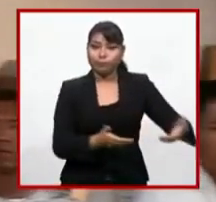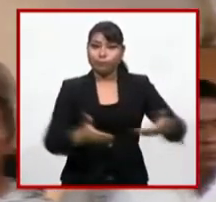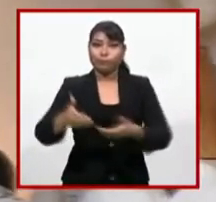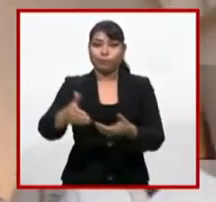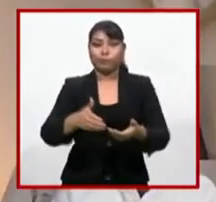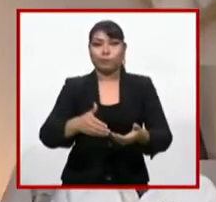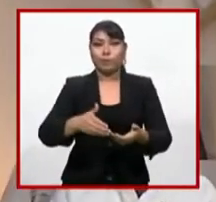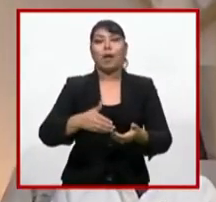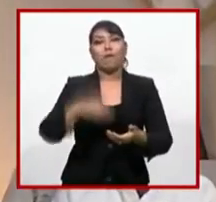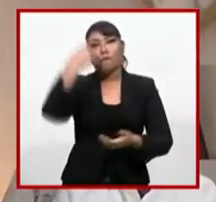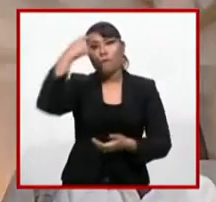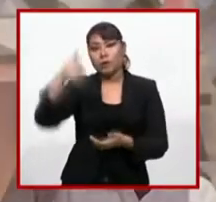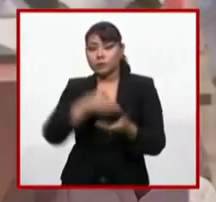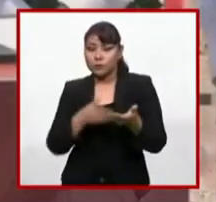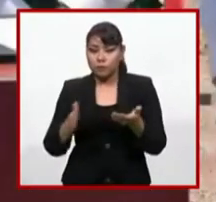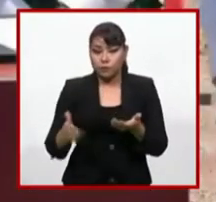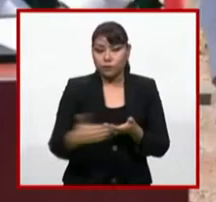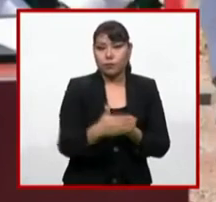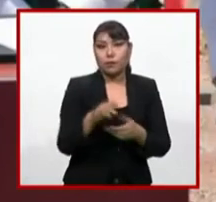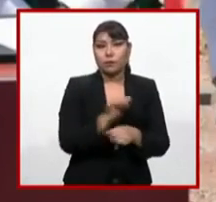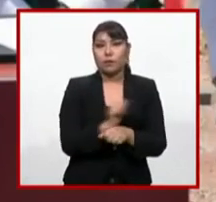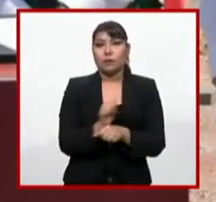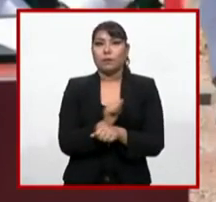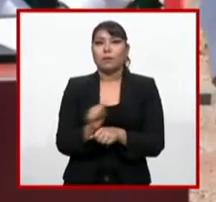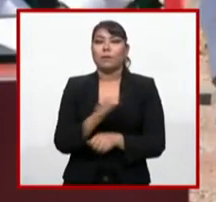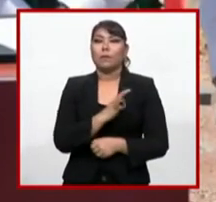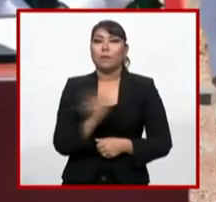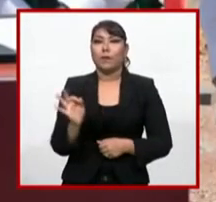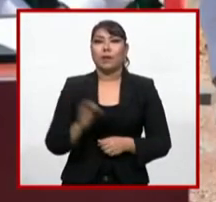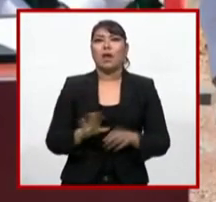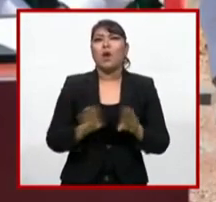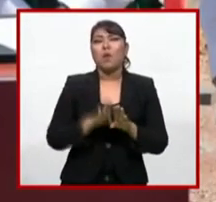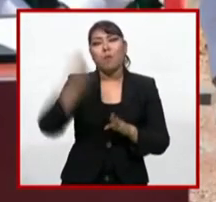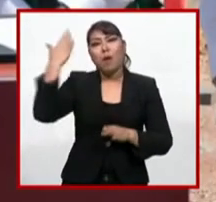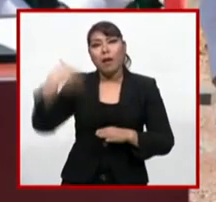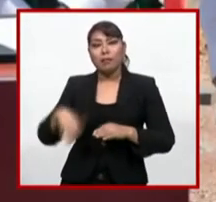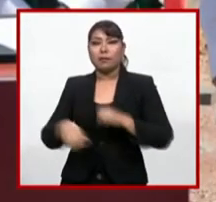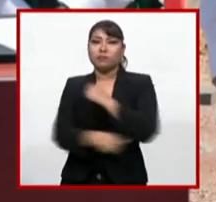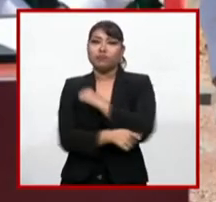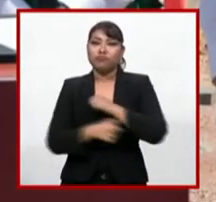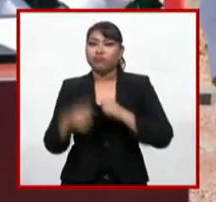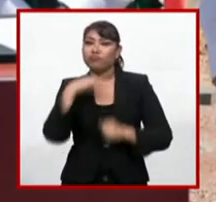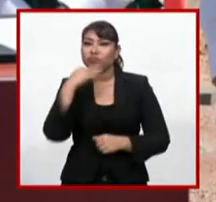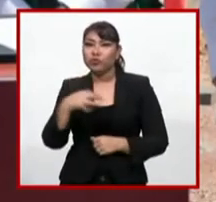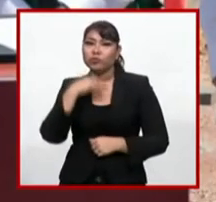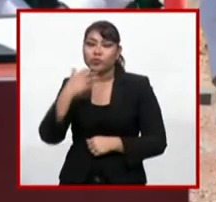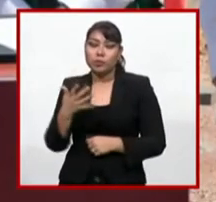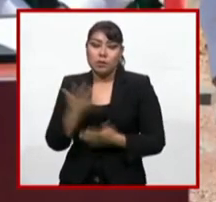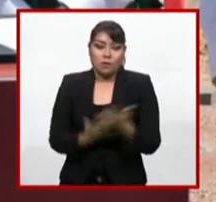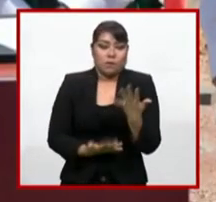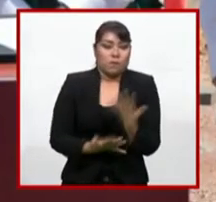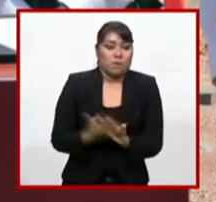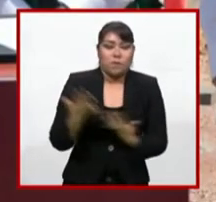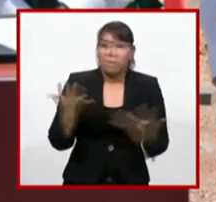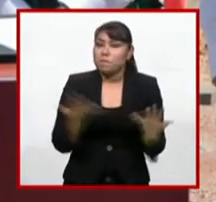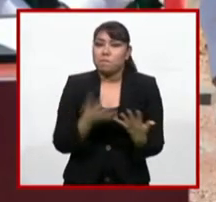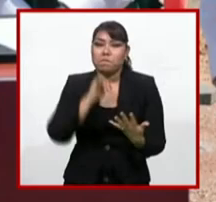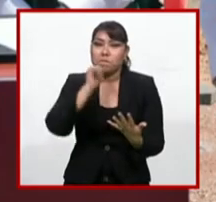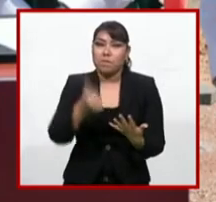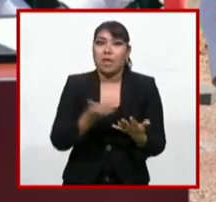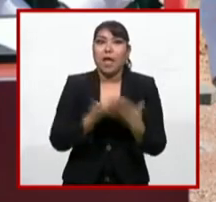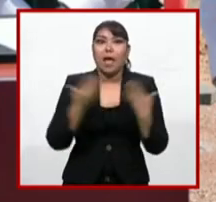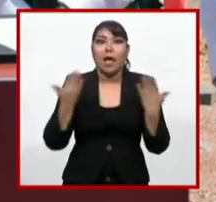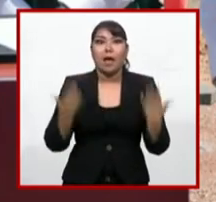que reflejan la negligencia y la corrupción del pasado, pero que hoy están listas para que para